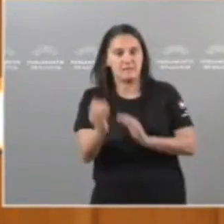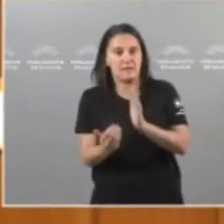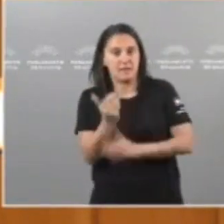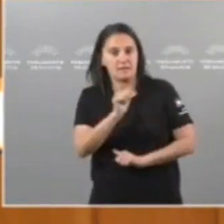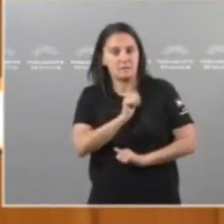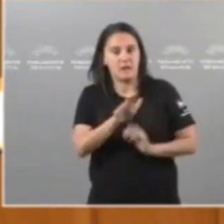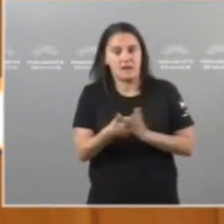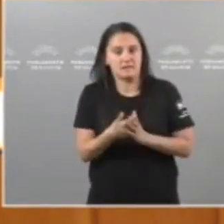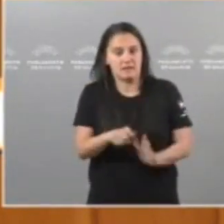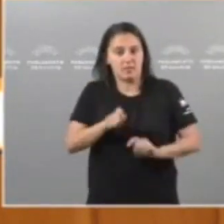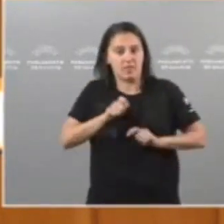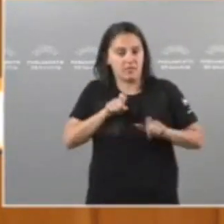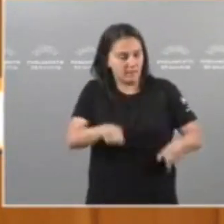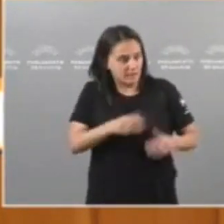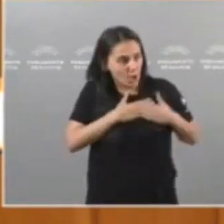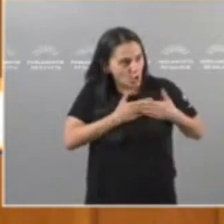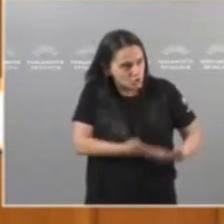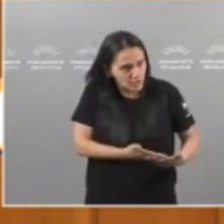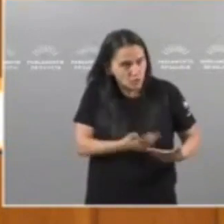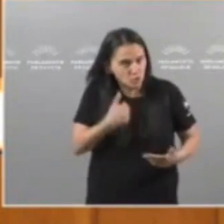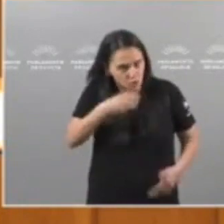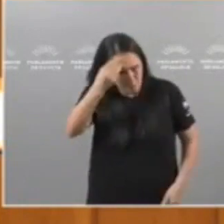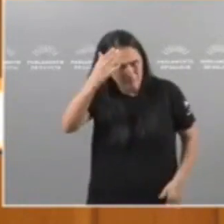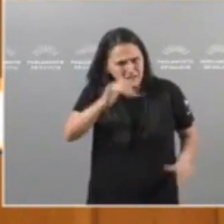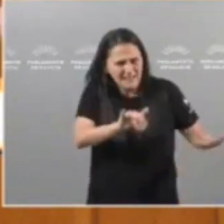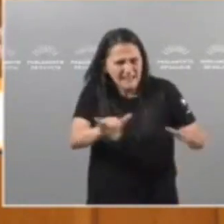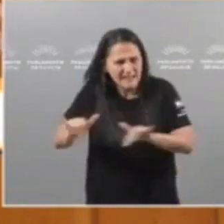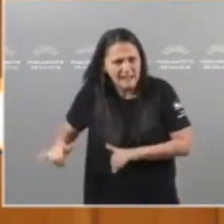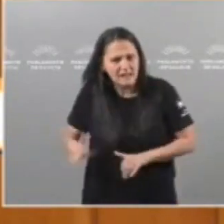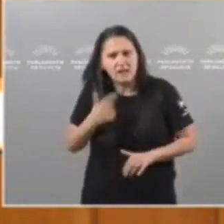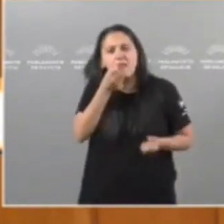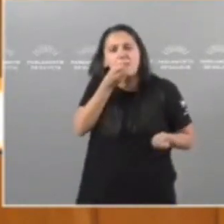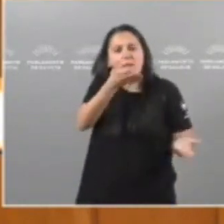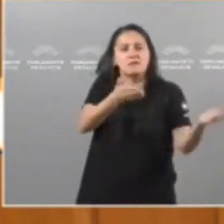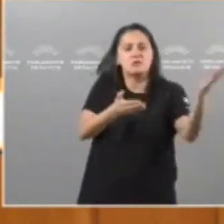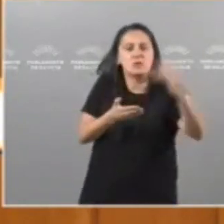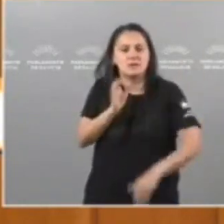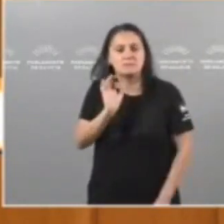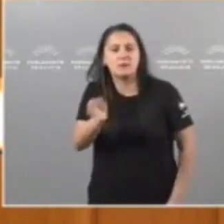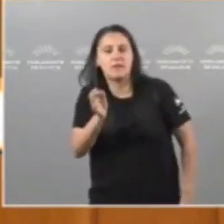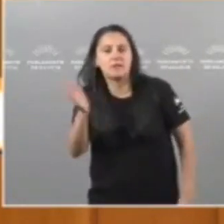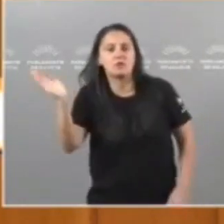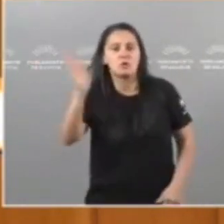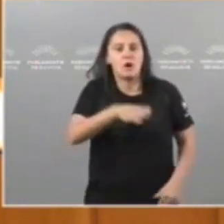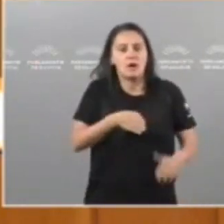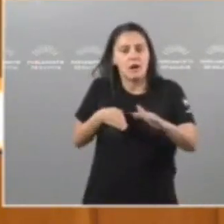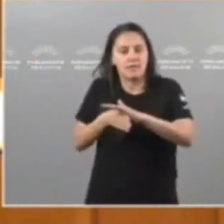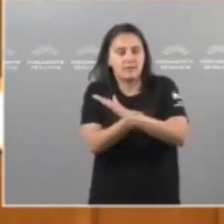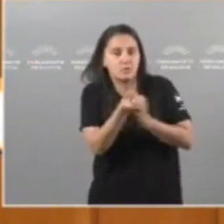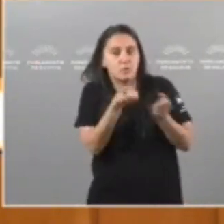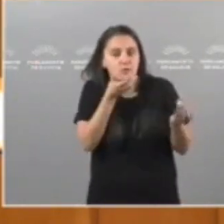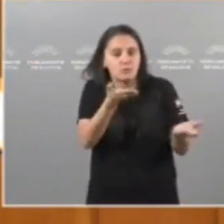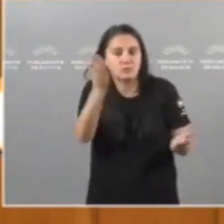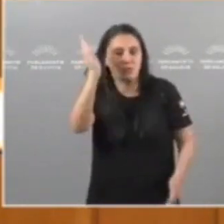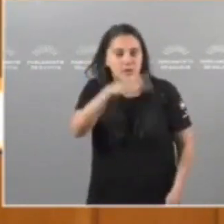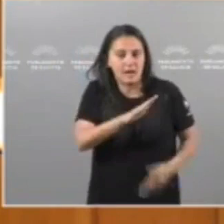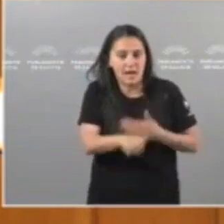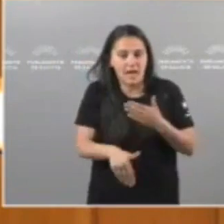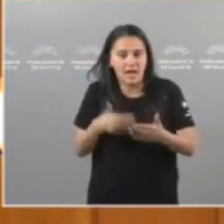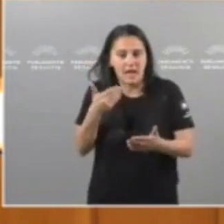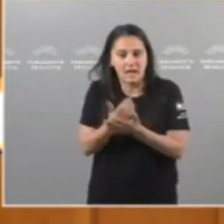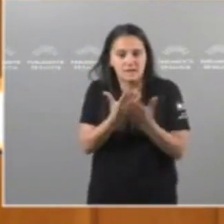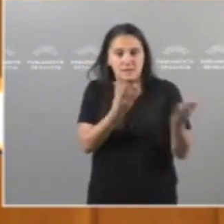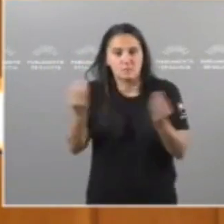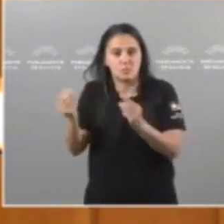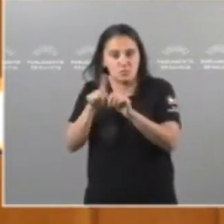cita, sinto moito, pero non me estou inventando nada. Non lle darei datos, é verdade que non teño acceso a eles. De feito, hai moitos que